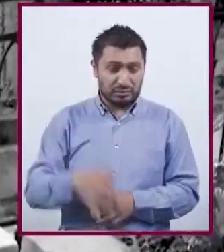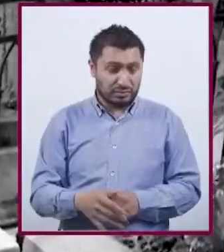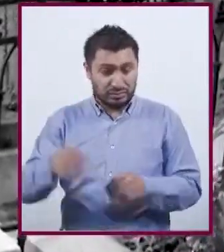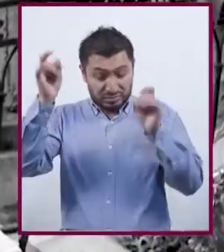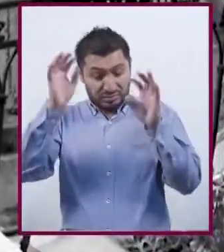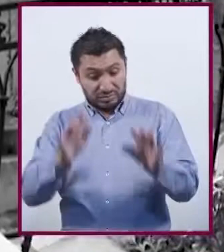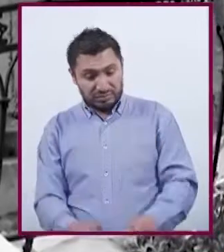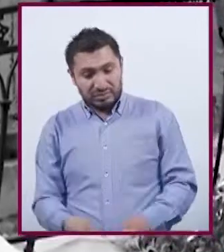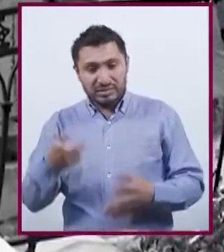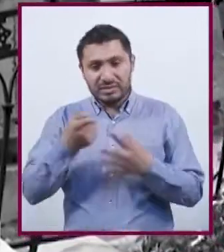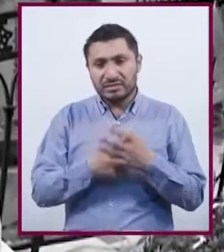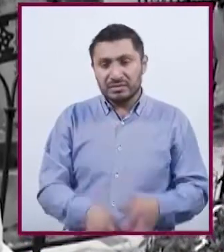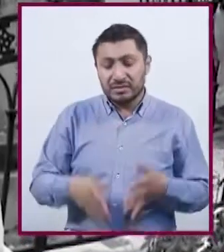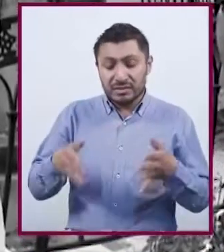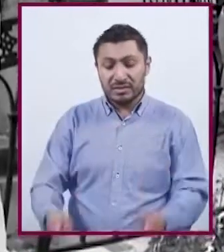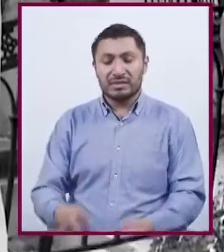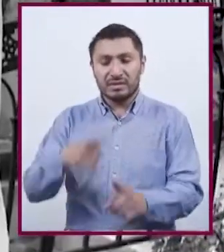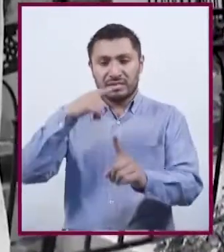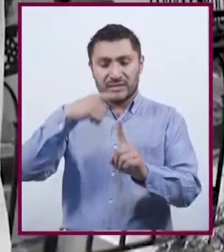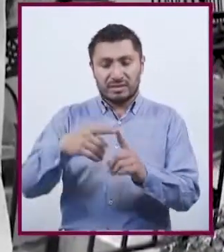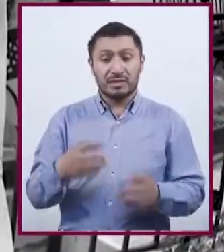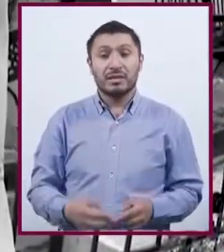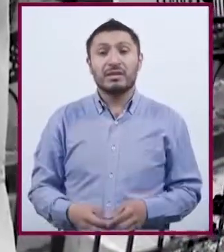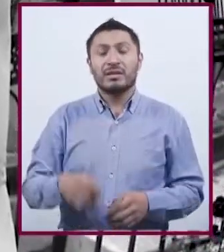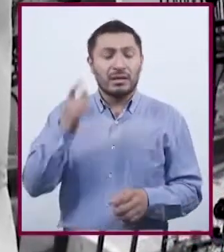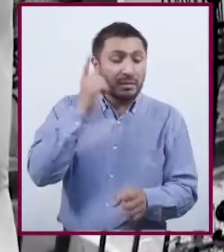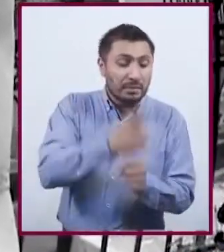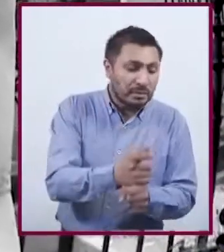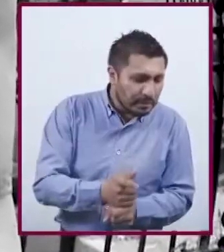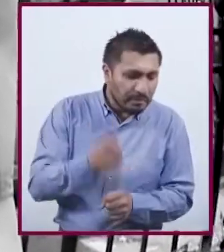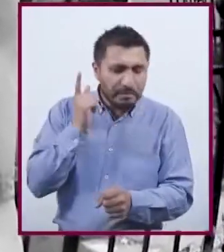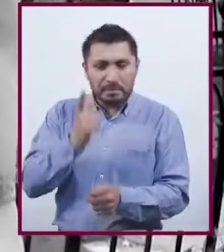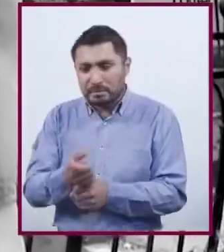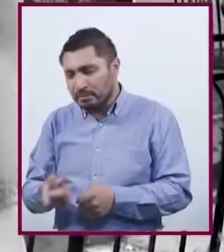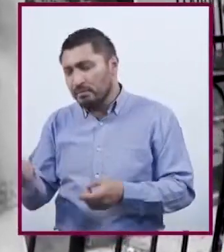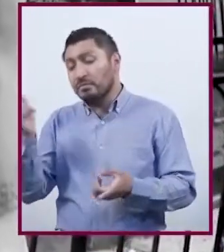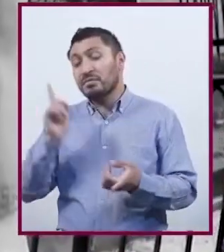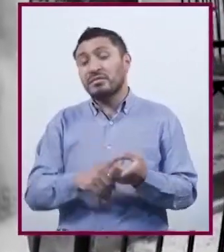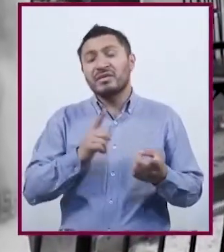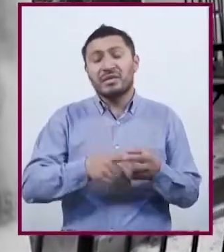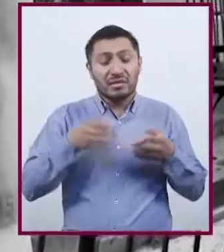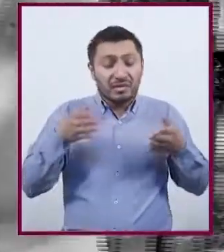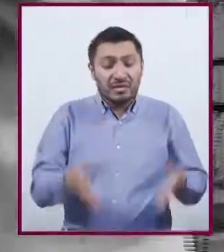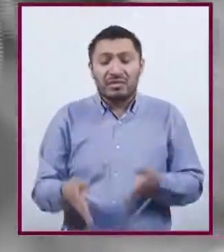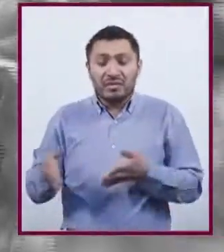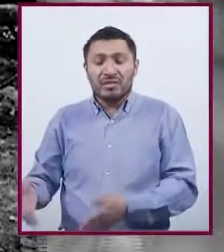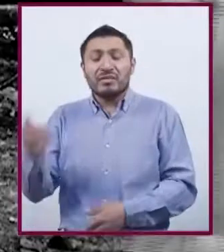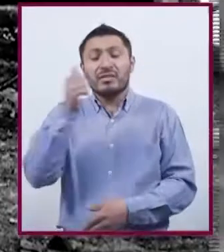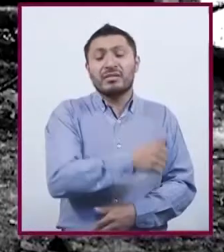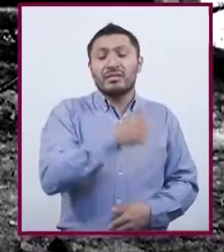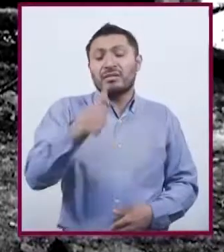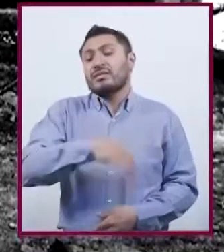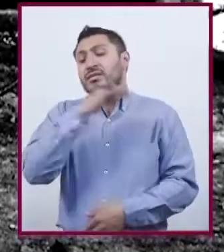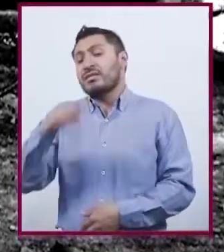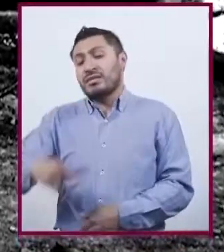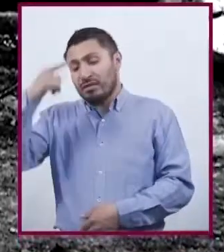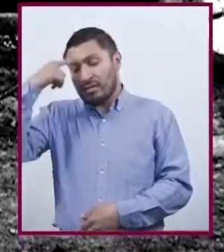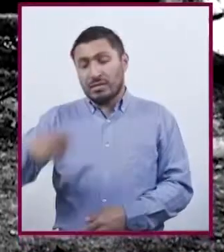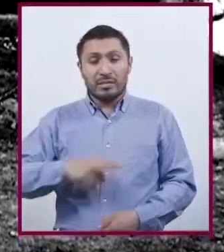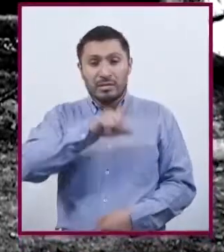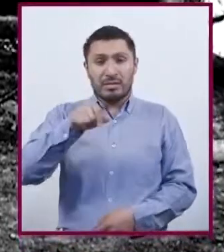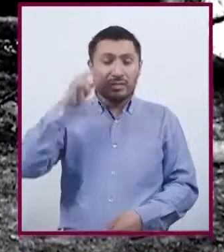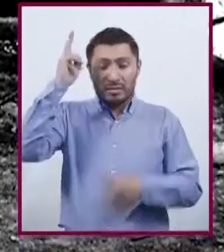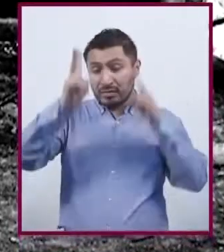allá. Comenzaron los entierros en cementerios públicos, identificando claramente dónde yacía cada difunta o